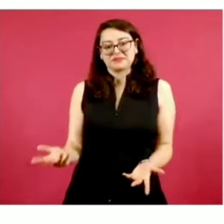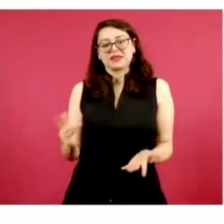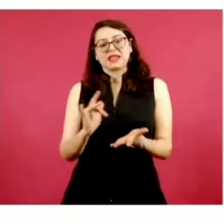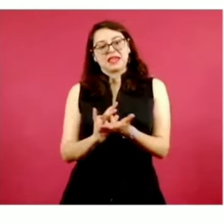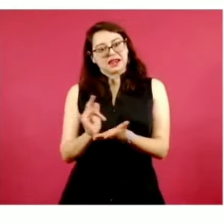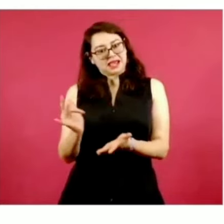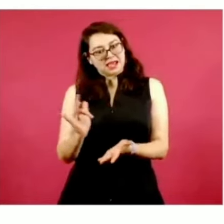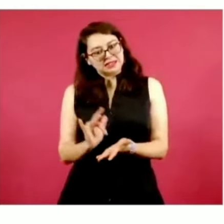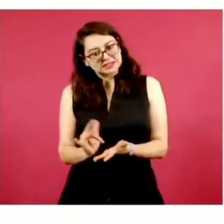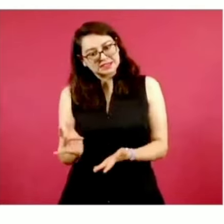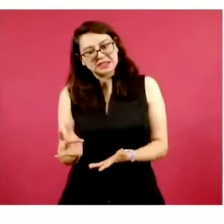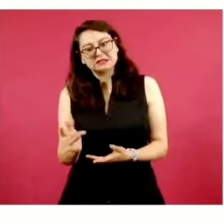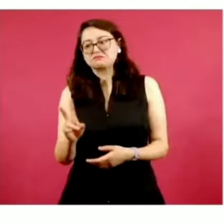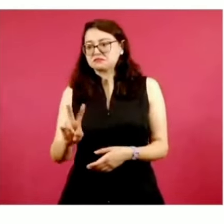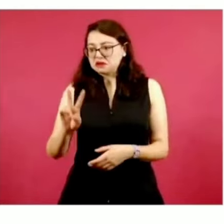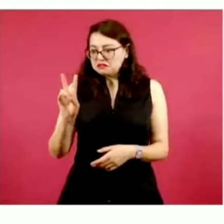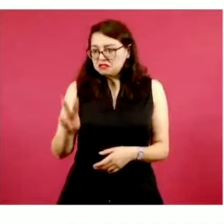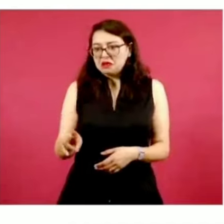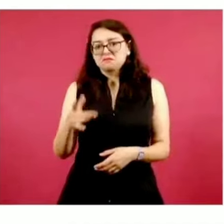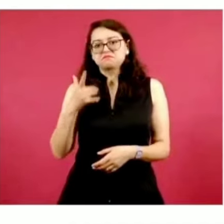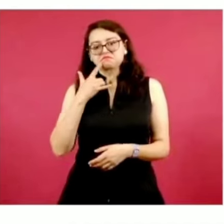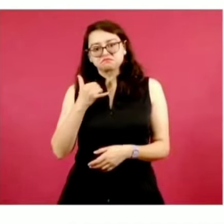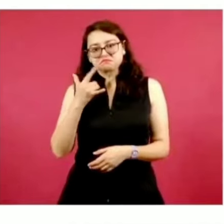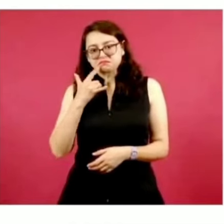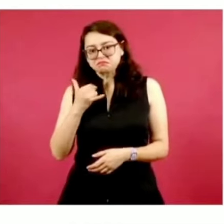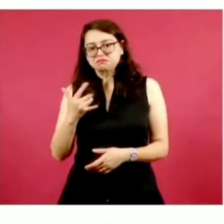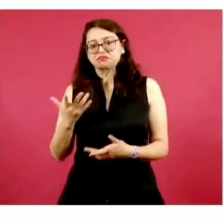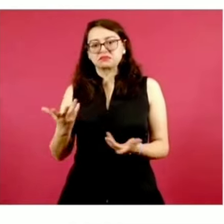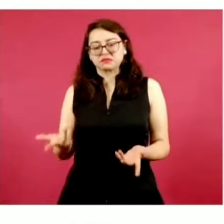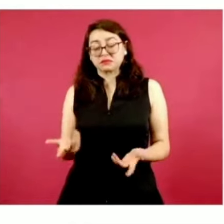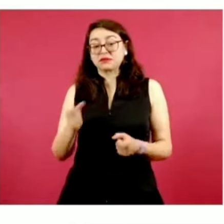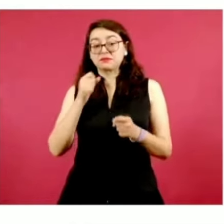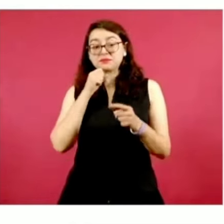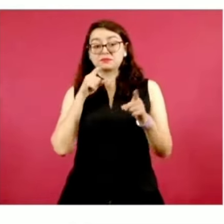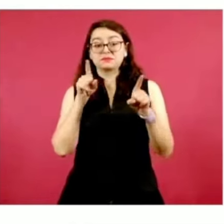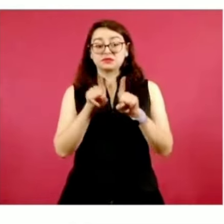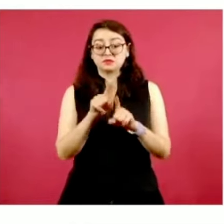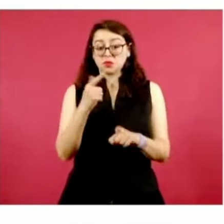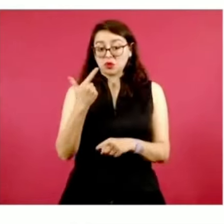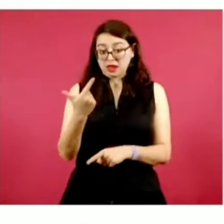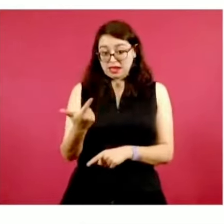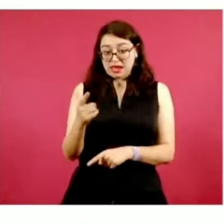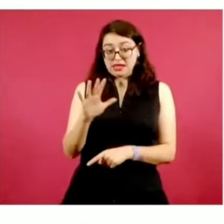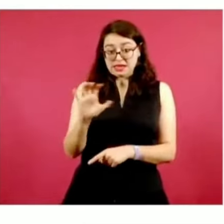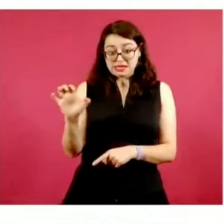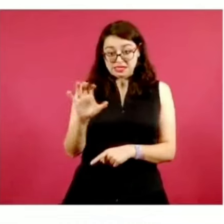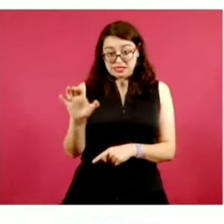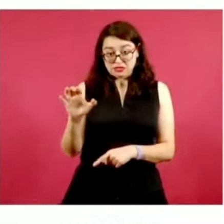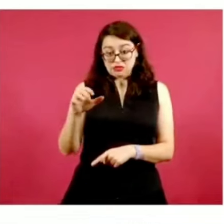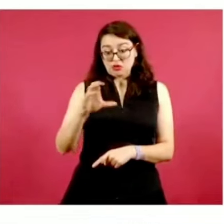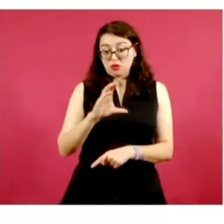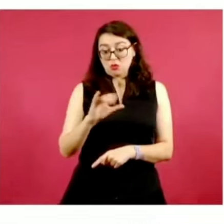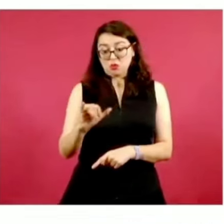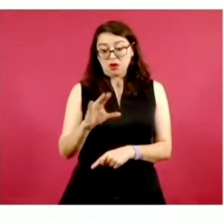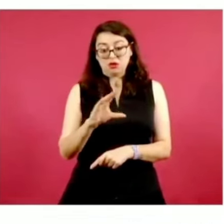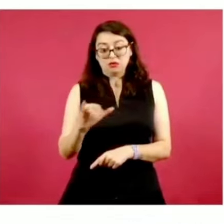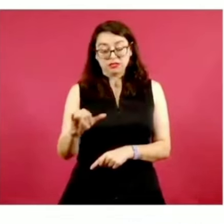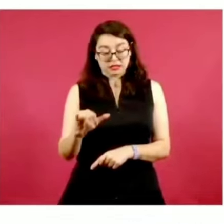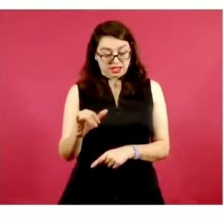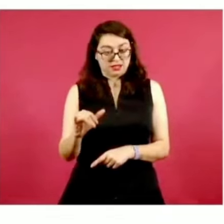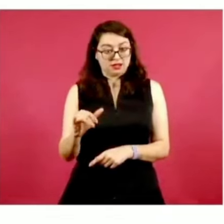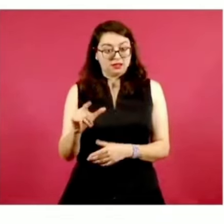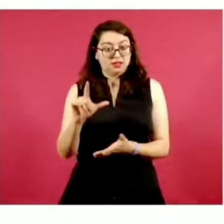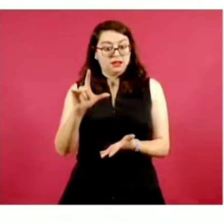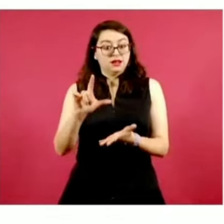Carvel comprometidas con los consumidores y por ejemplo g500 en Cuautitlán iscal y aquí cerquita de la Ciudad de México quien dio litro